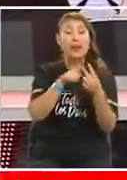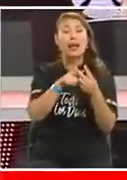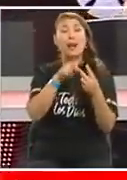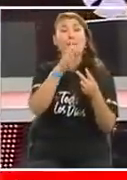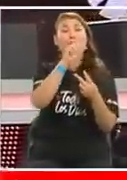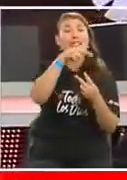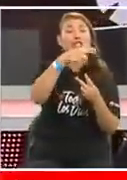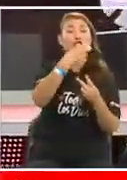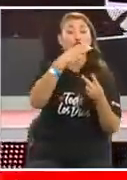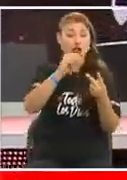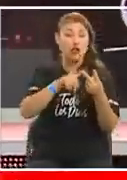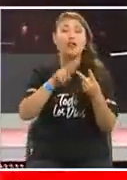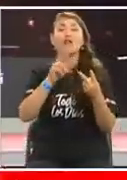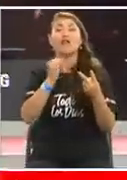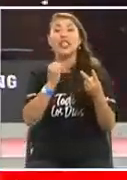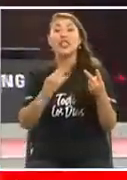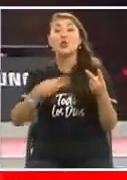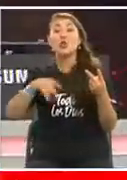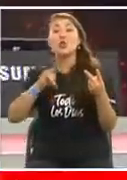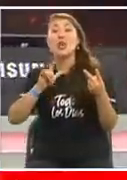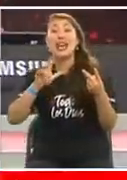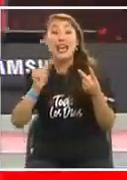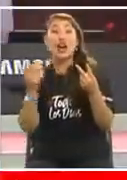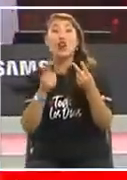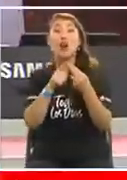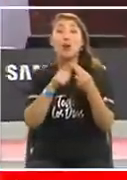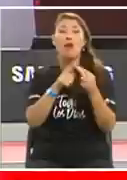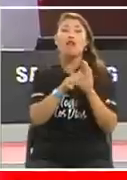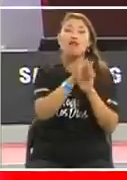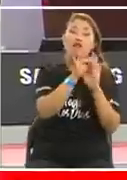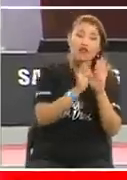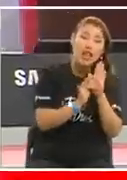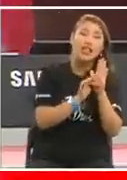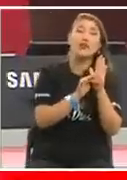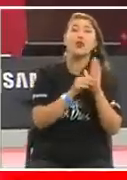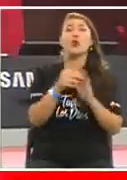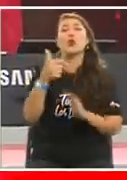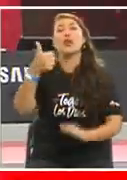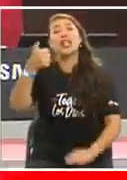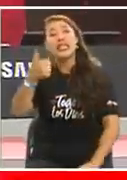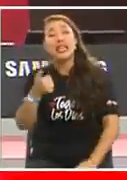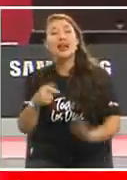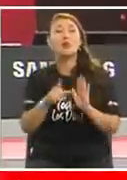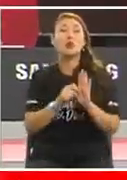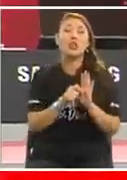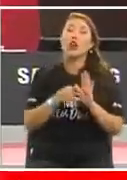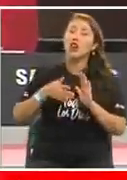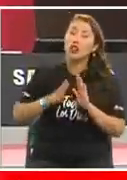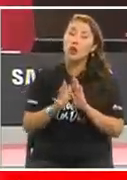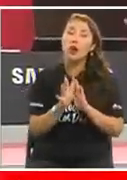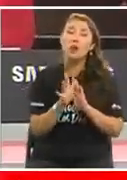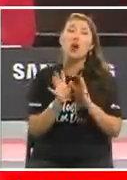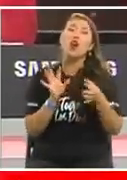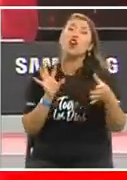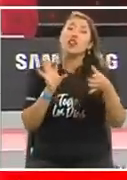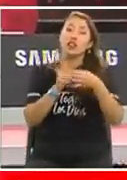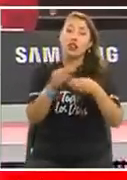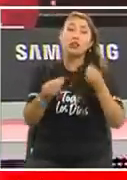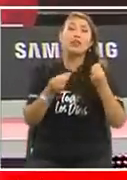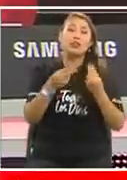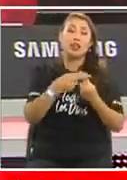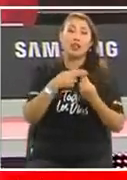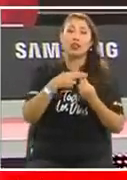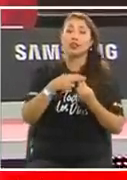de Teletón le dieron mucha vida a través de sus redes sociales para que seguir conectados con lo que está pasando hoy día. Denise, toda nuestra